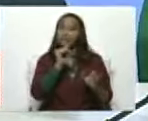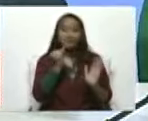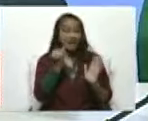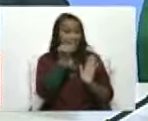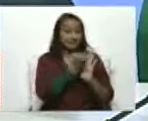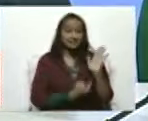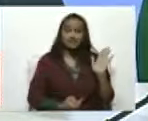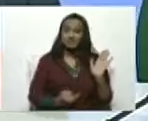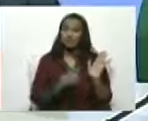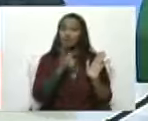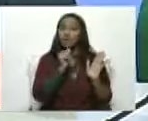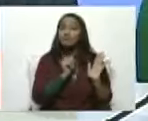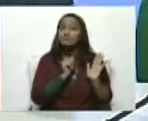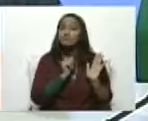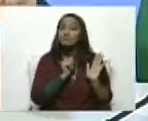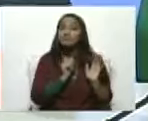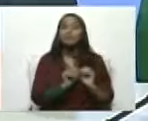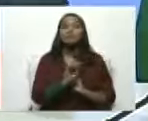43%. Escuchen,